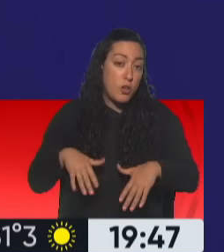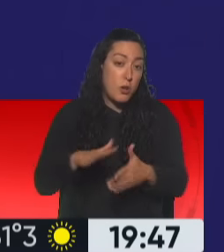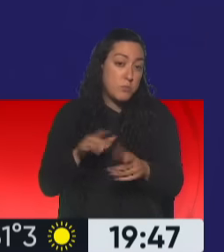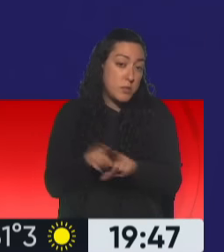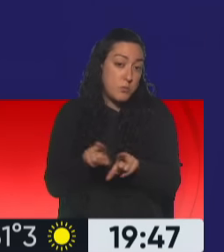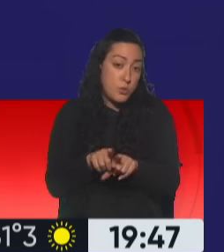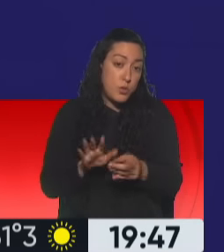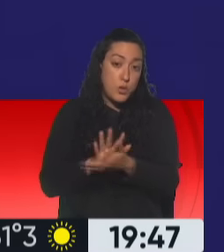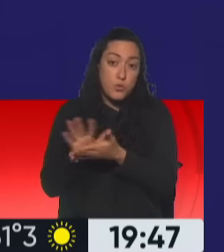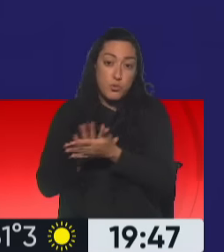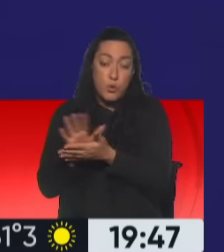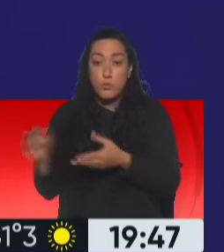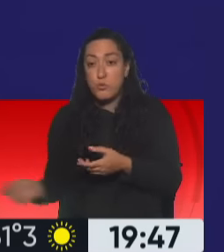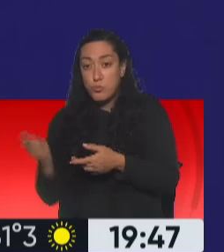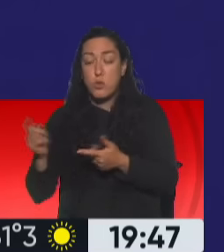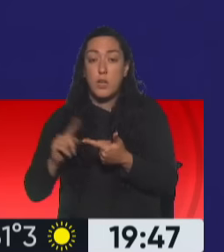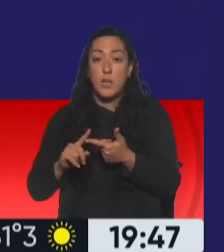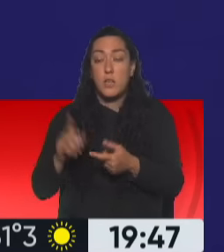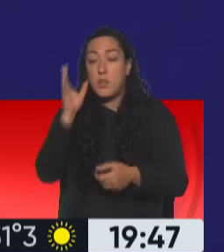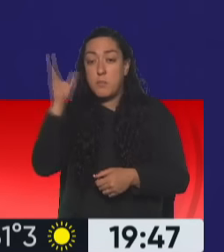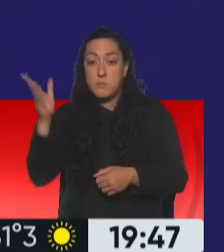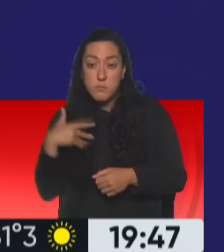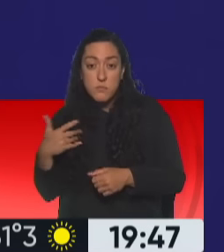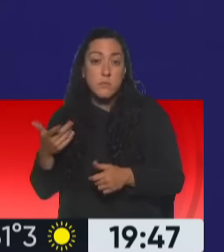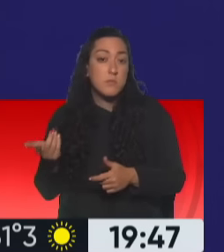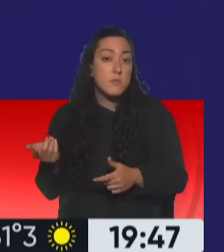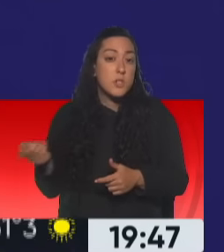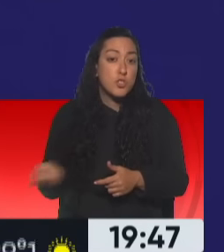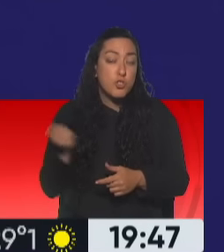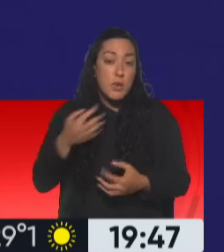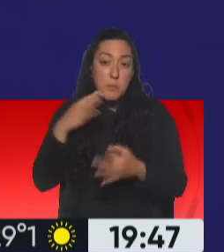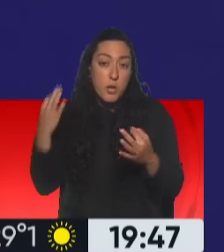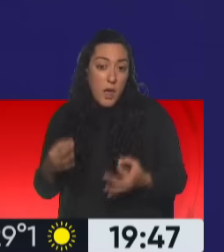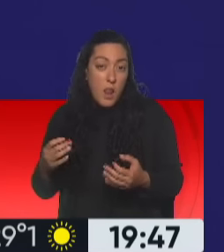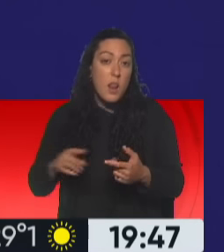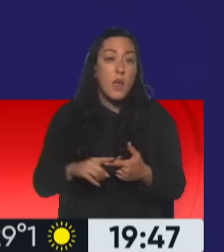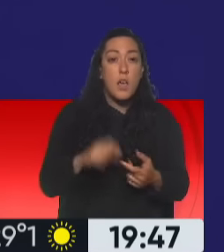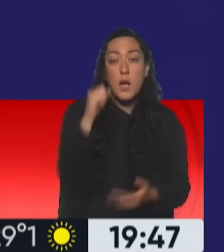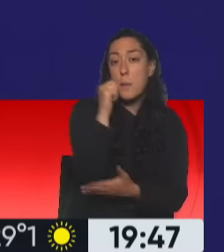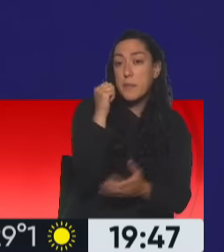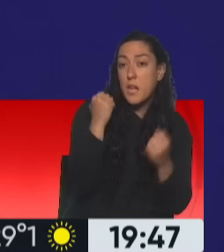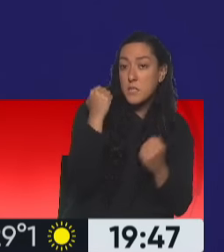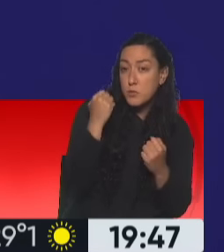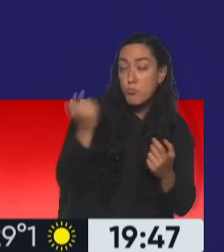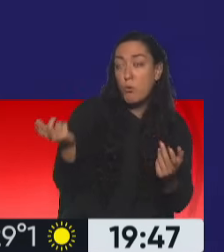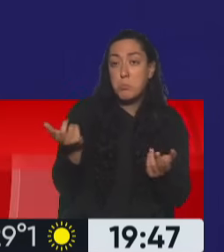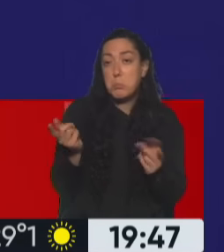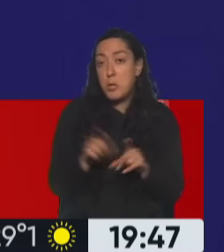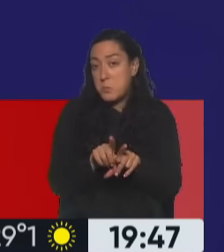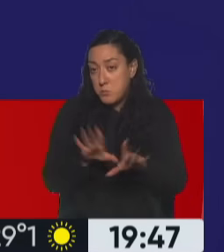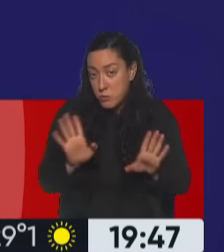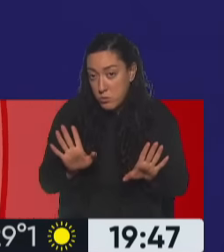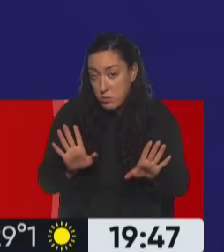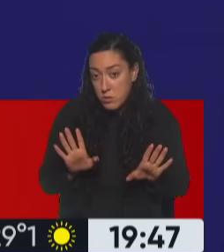solución socialista extrema, digamos, el socialismo real o el capitalismo.